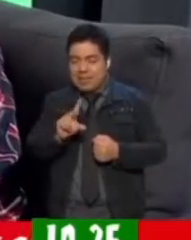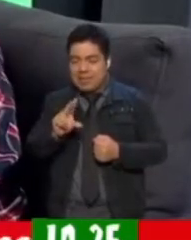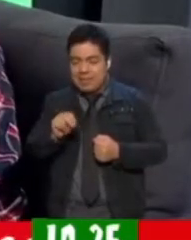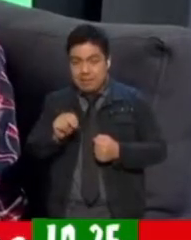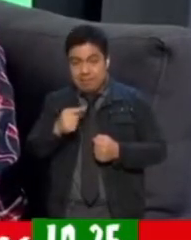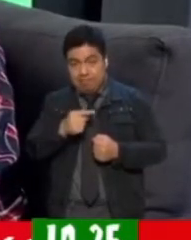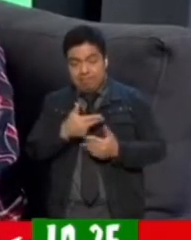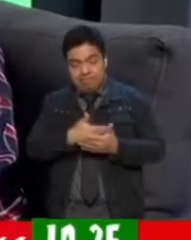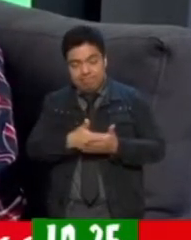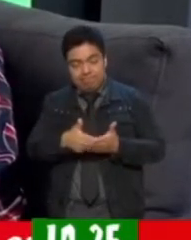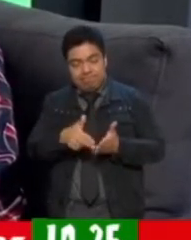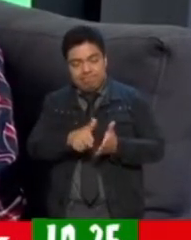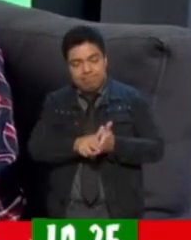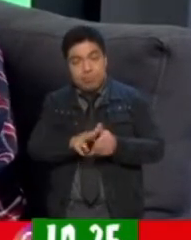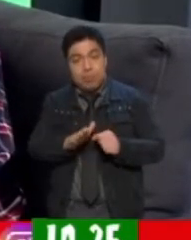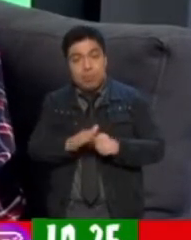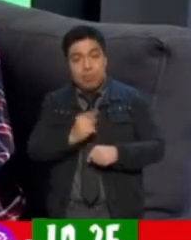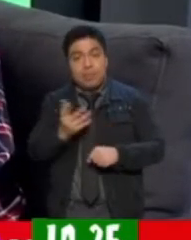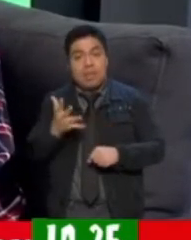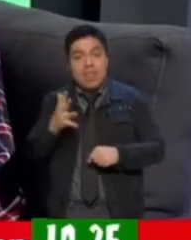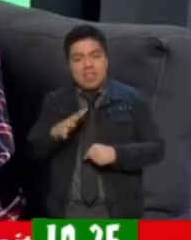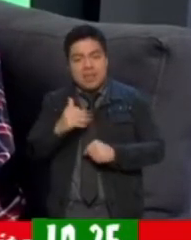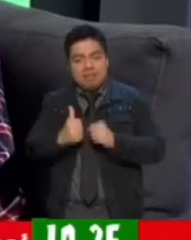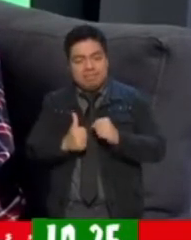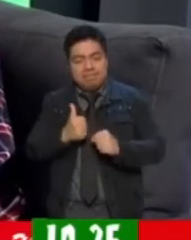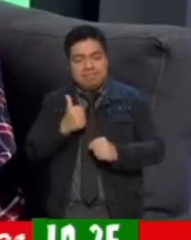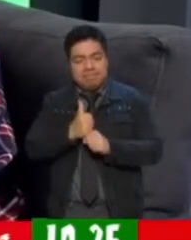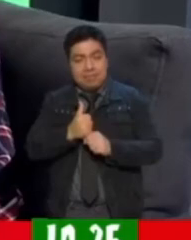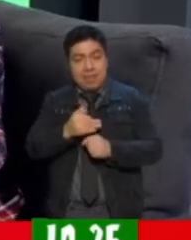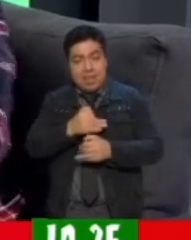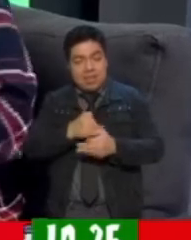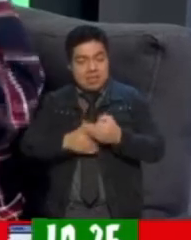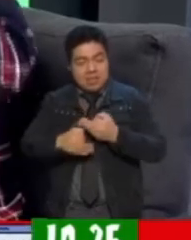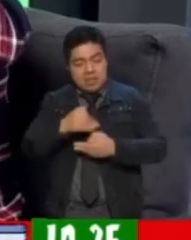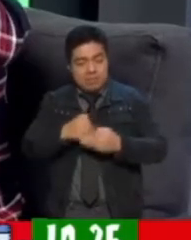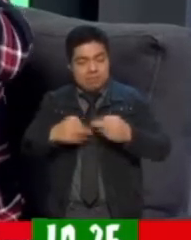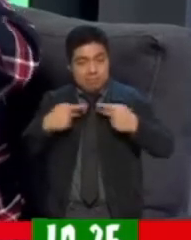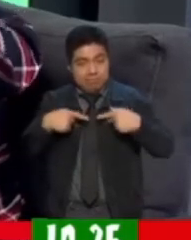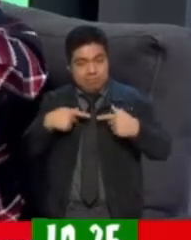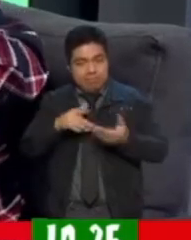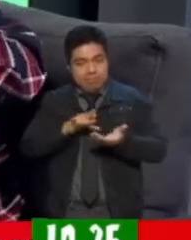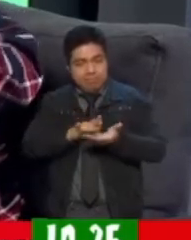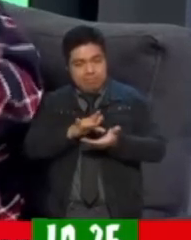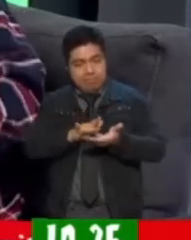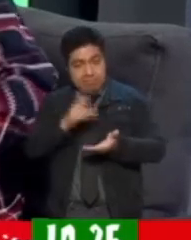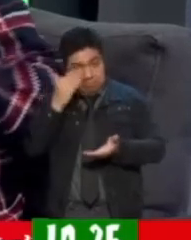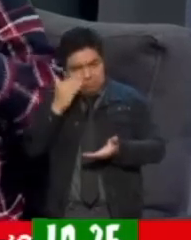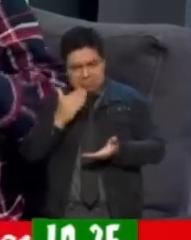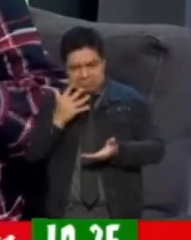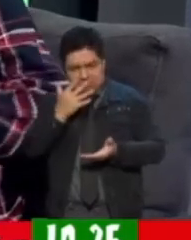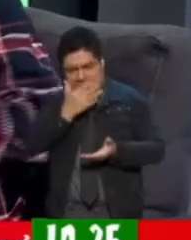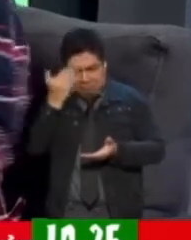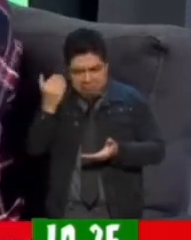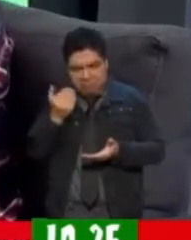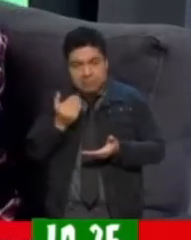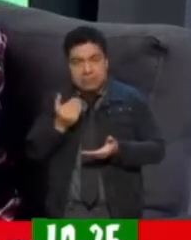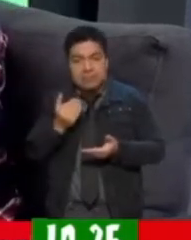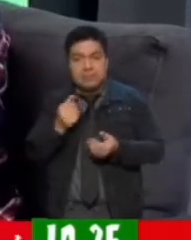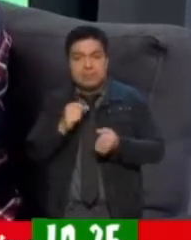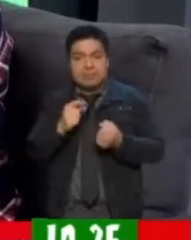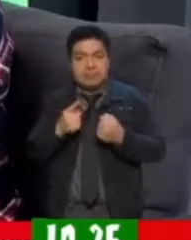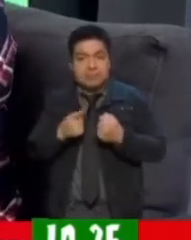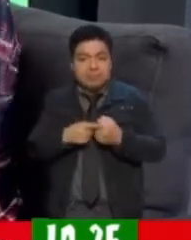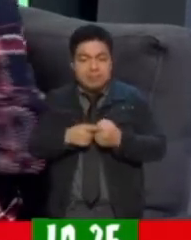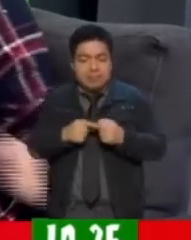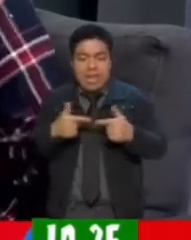los héroes porque cumplen 10 años ayudando a todo mundo. Si usted está igual de perdido que nosotros y le vamos a ahorrar que